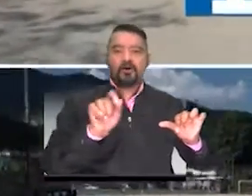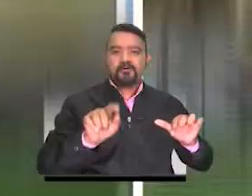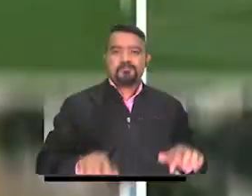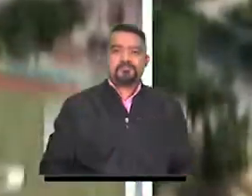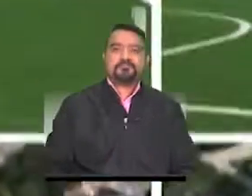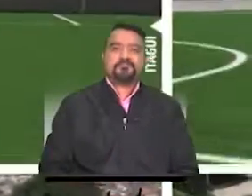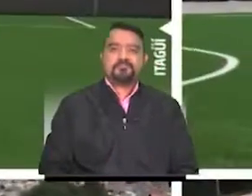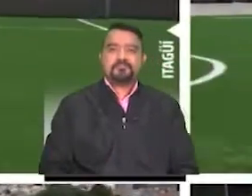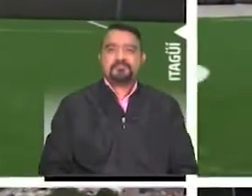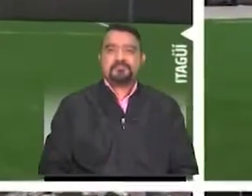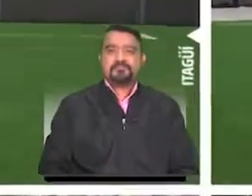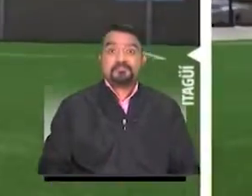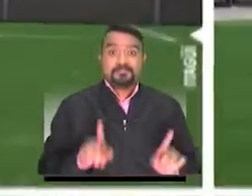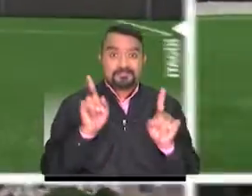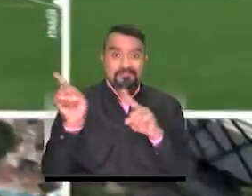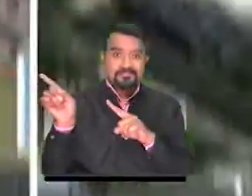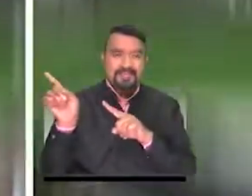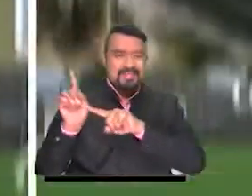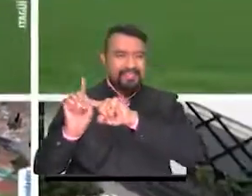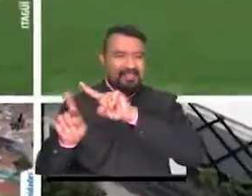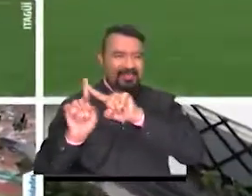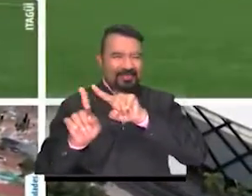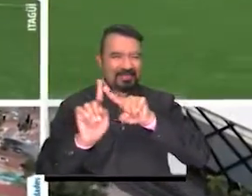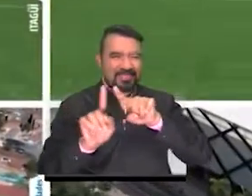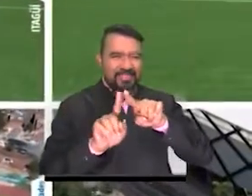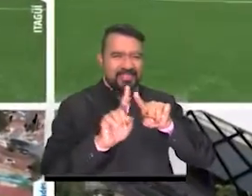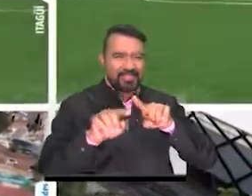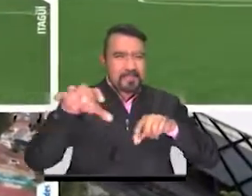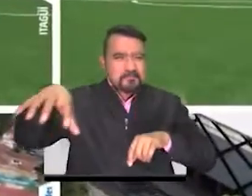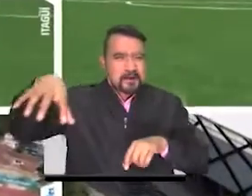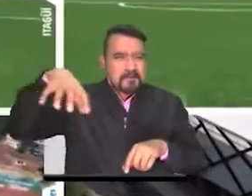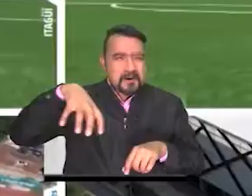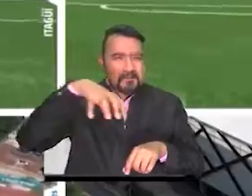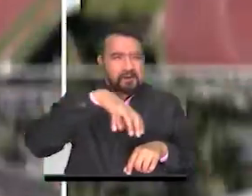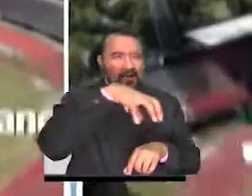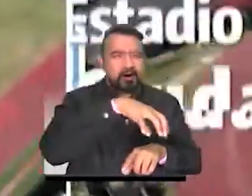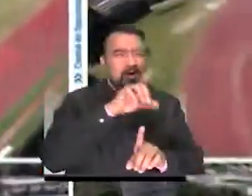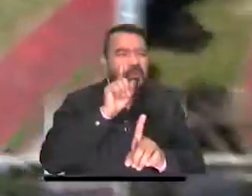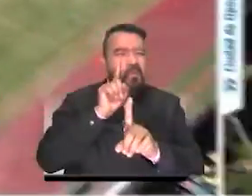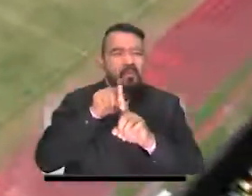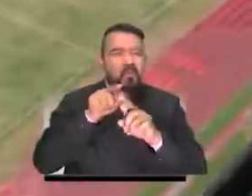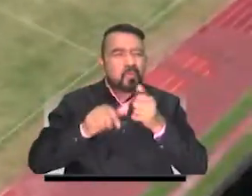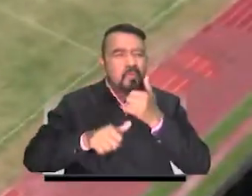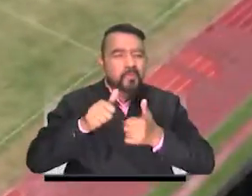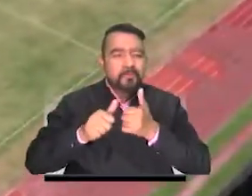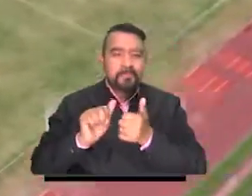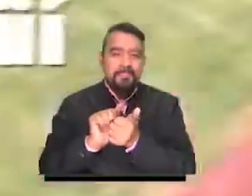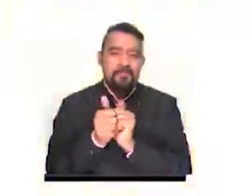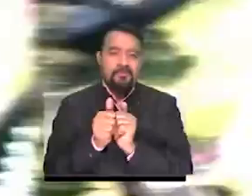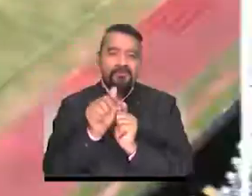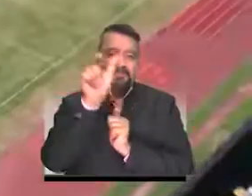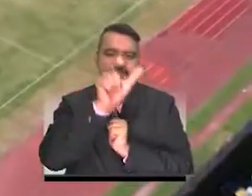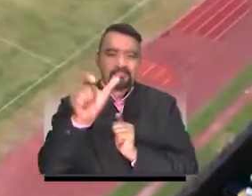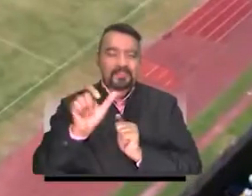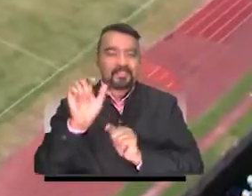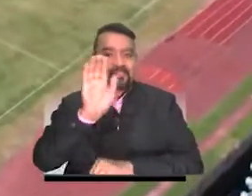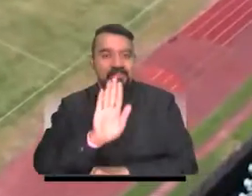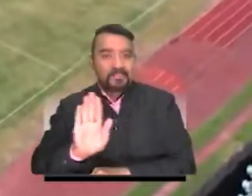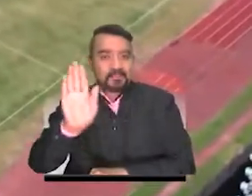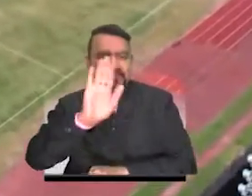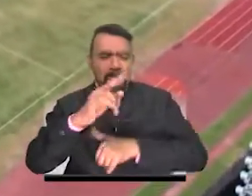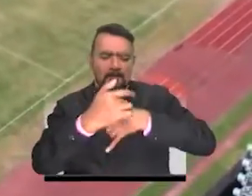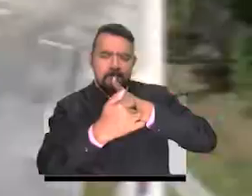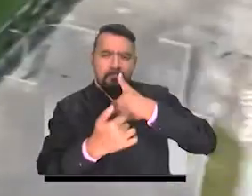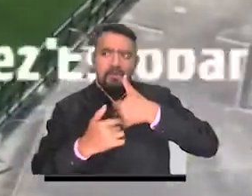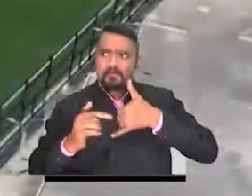Con esta infraestructura deportiva, Itagüí sigue su camino hacia los Juegos Deportivos Departamentales 2022,